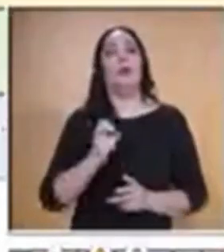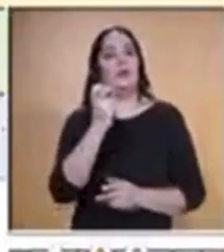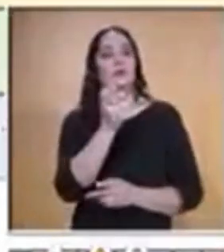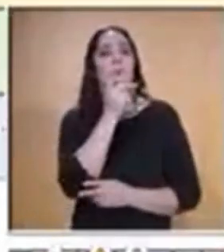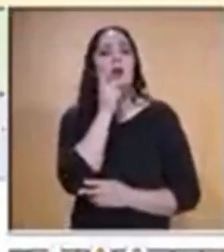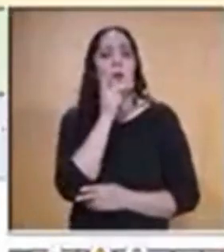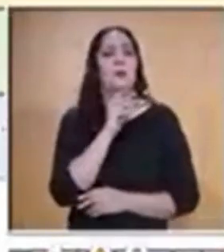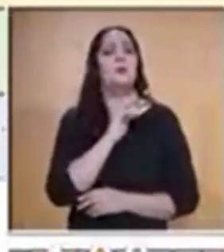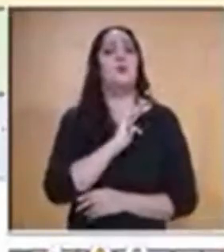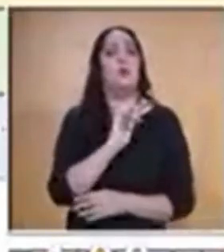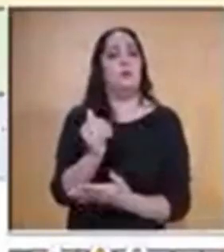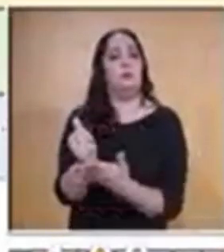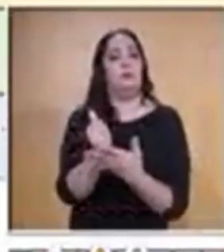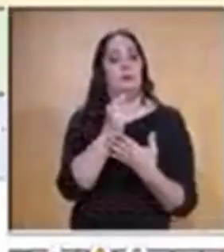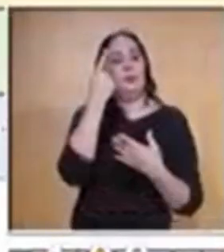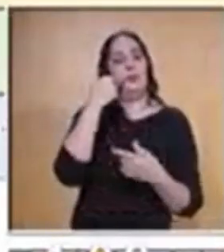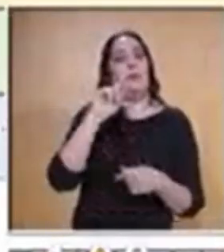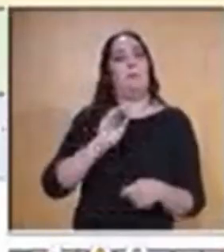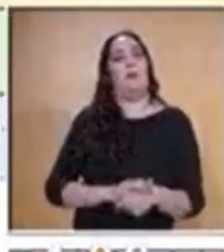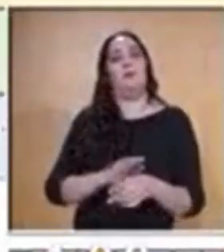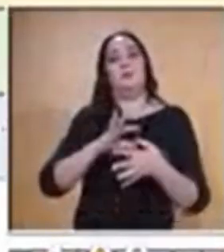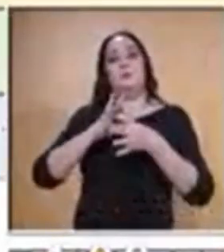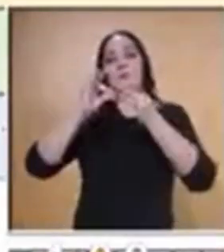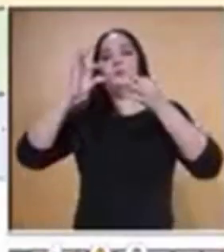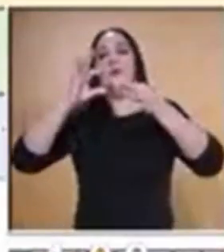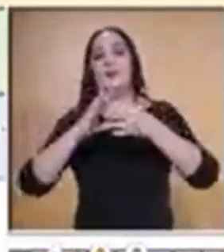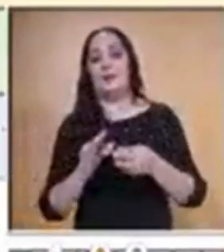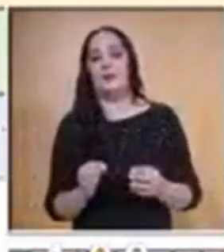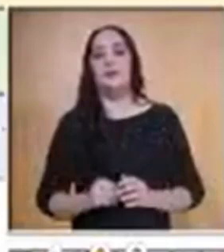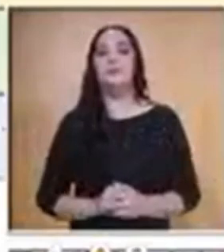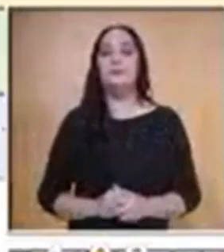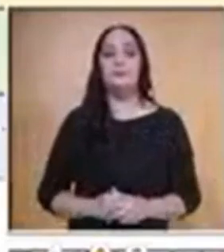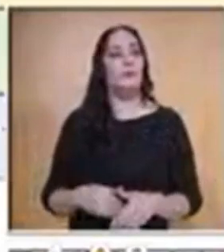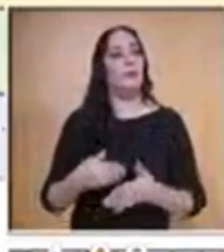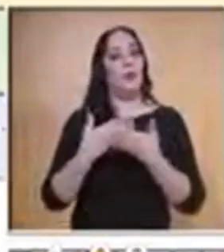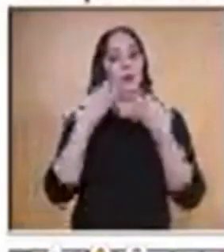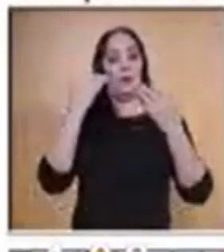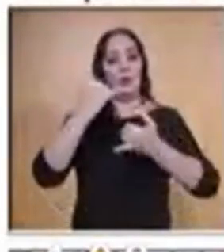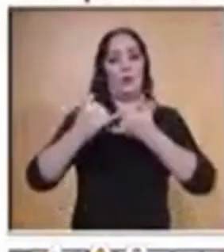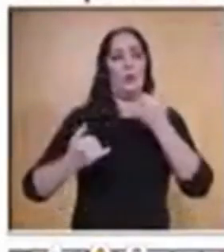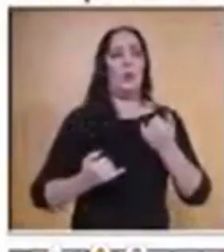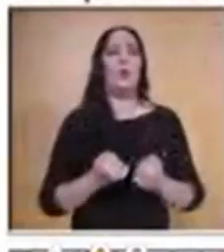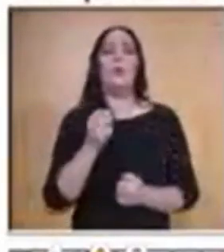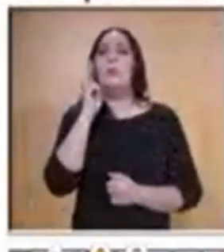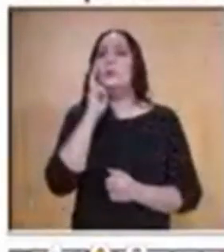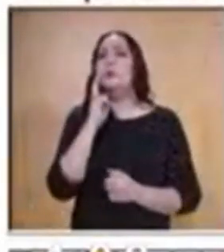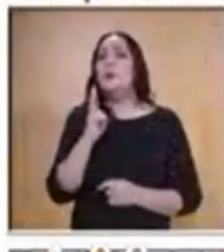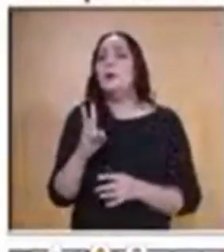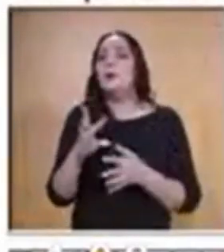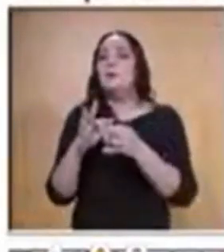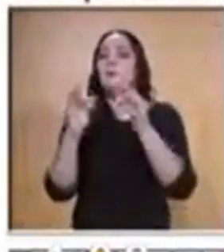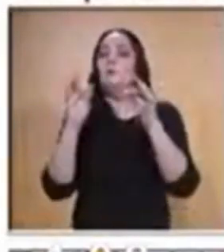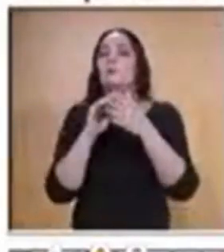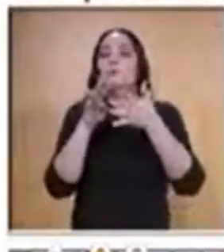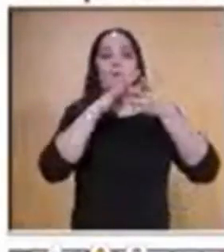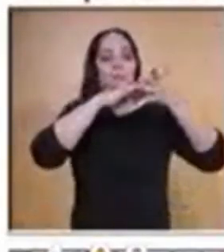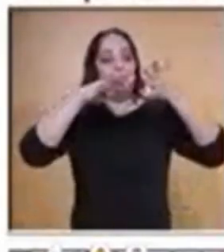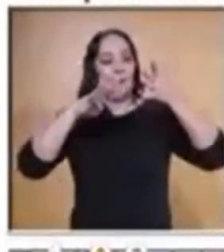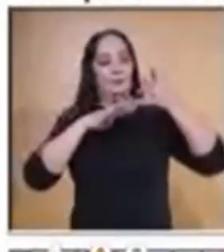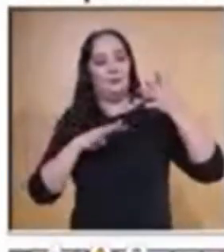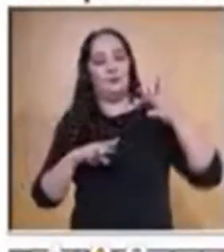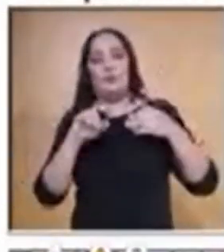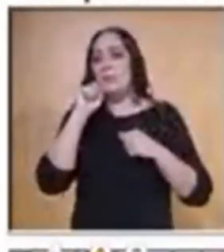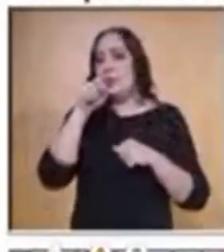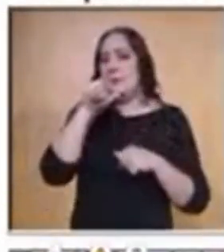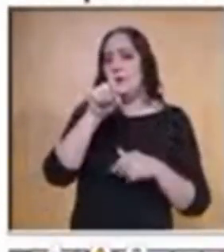nuestro vocabulario y nuestras descripciones. Ahora vamos a continuar con el juego. Tenemos la siguiente descripción. Ahí mismo en tu